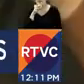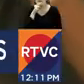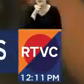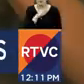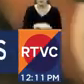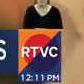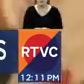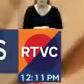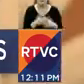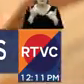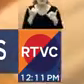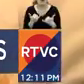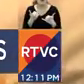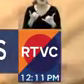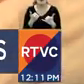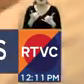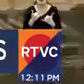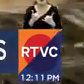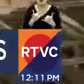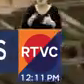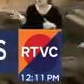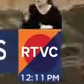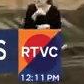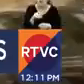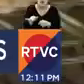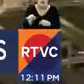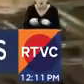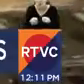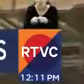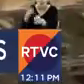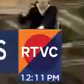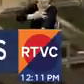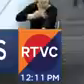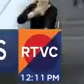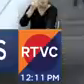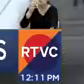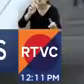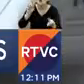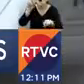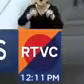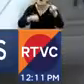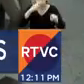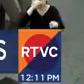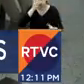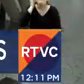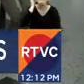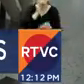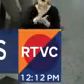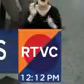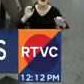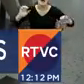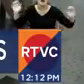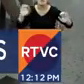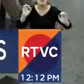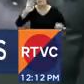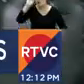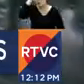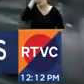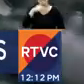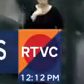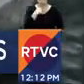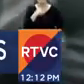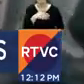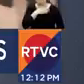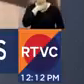todas las situaciones requieren la misma cantidad de sangre, lo que sí está claro es que en caso de una emergencia masiva, los hospitales no tienen hoy